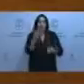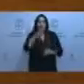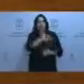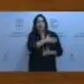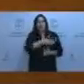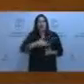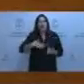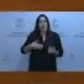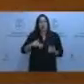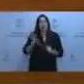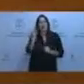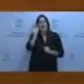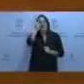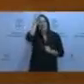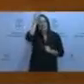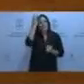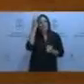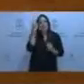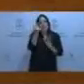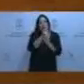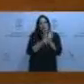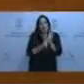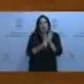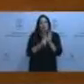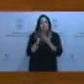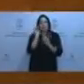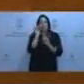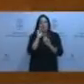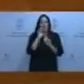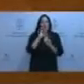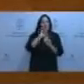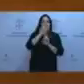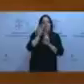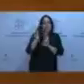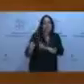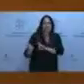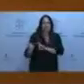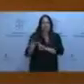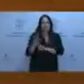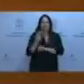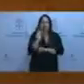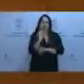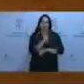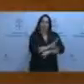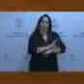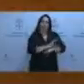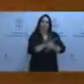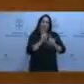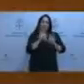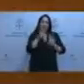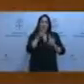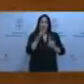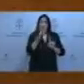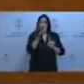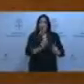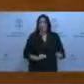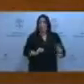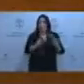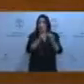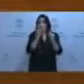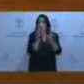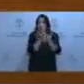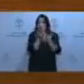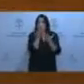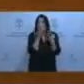batería de iniciativas de preguntas e interpelaciones al consejero de Educación porque, además, coincidiendo con el final del curso escolar, comenzamos a